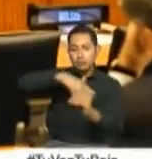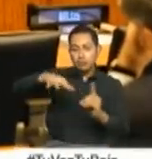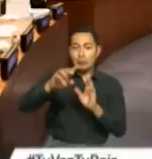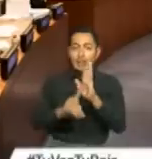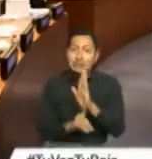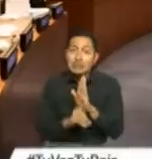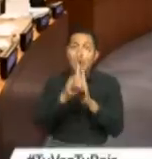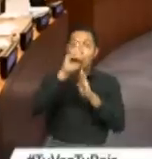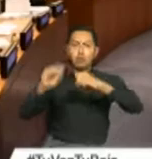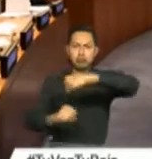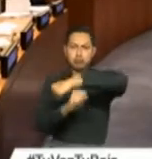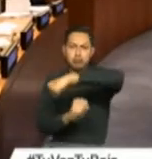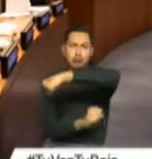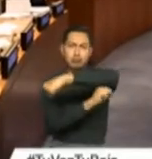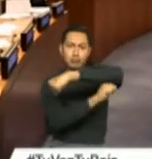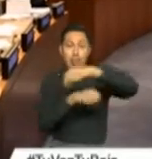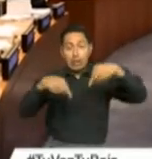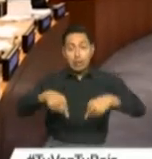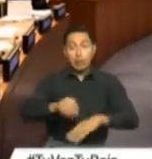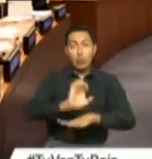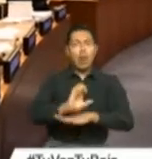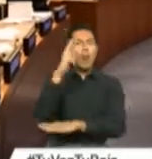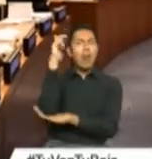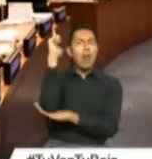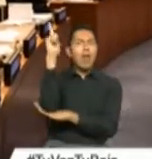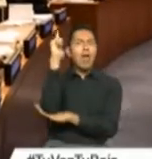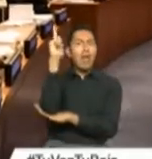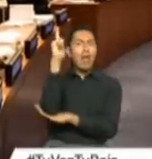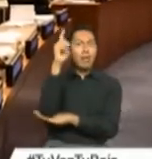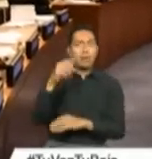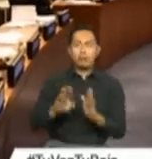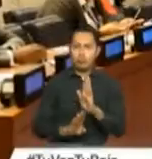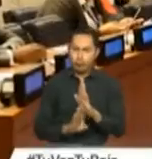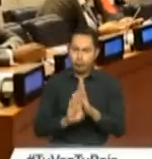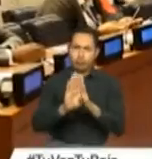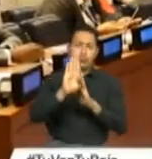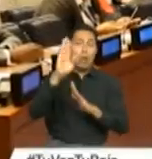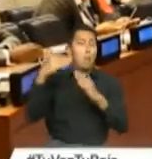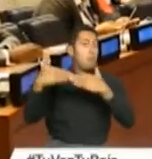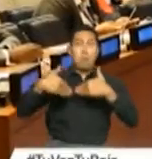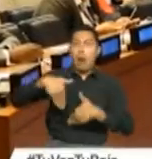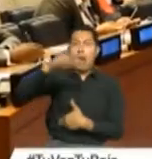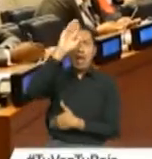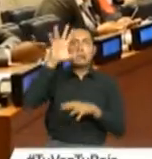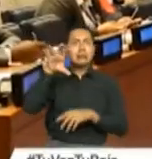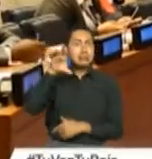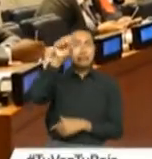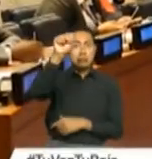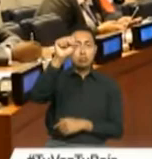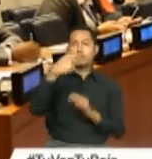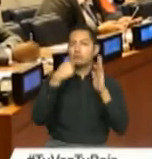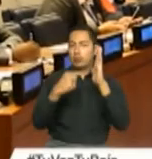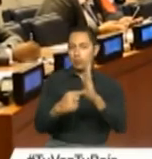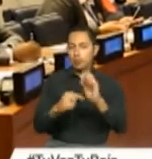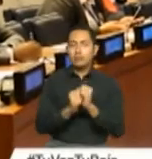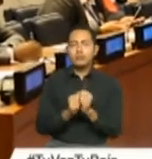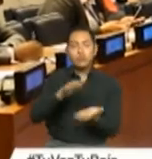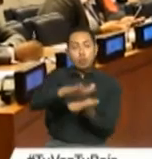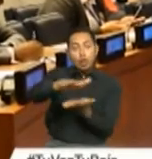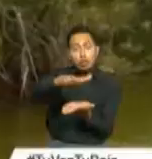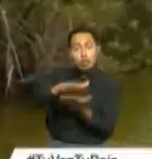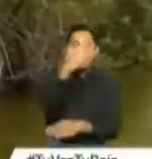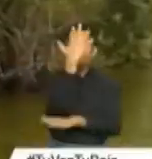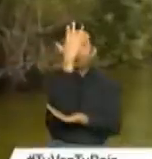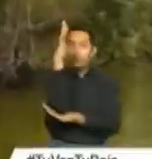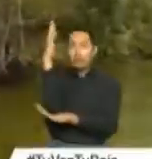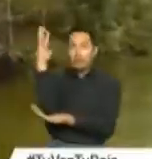que el Ecuador ha liderado, sin duda han superado las expectativas. Una de ellas es el programa Socio Bosque, que ha permitido conservar